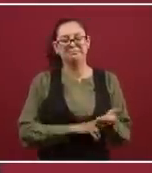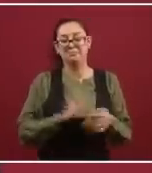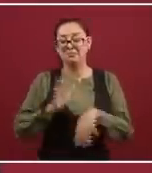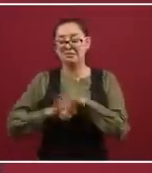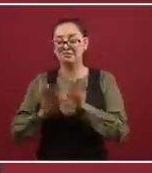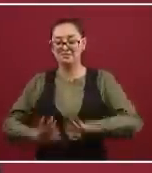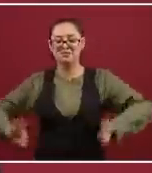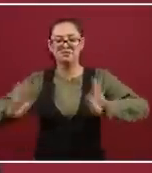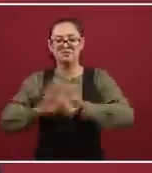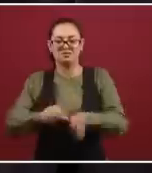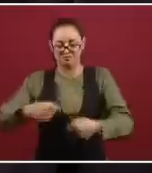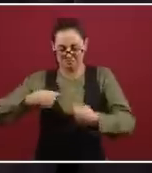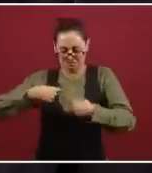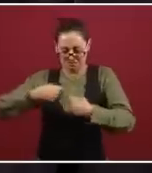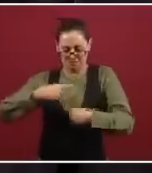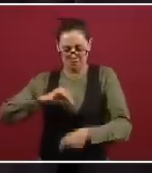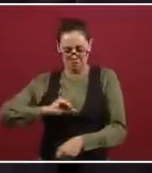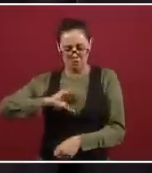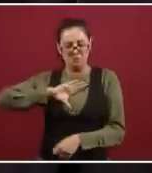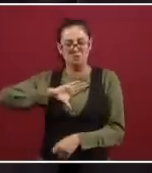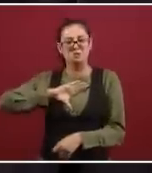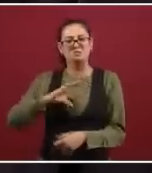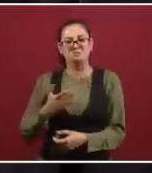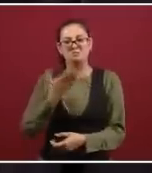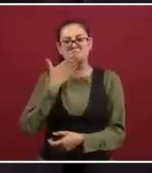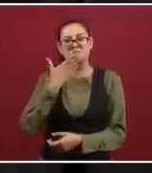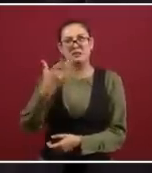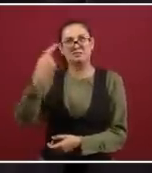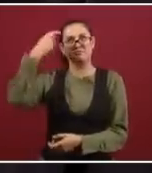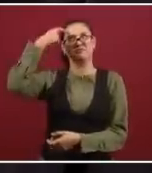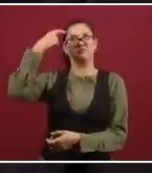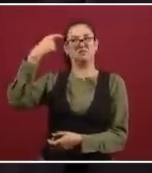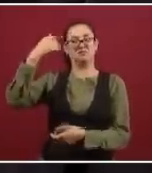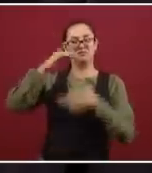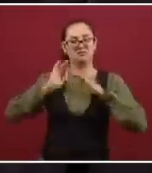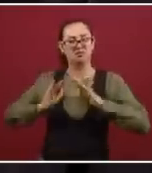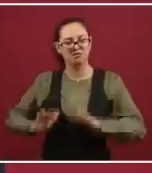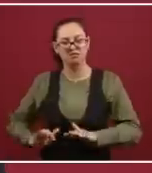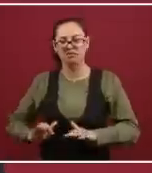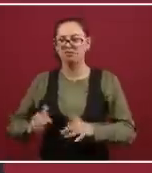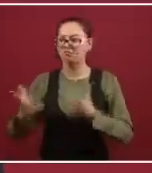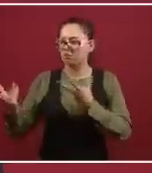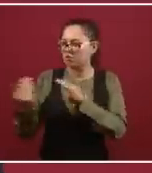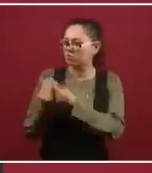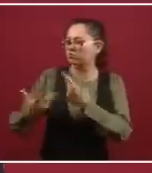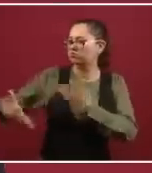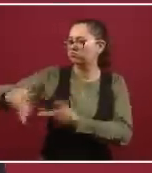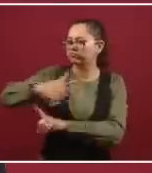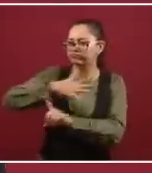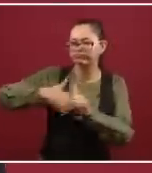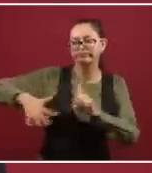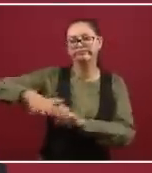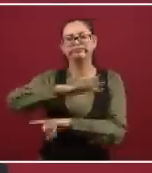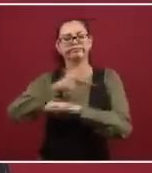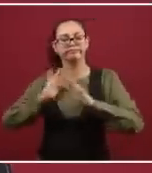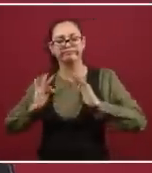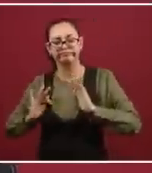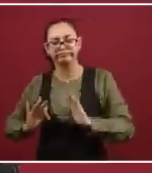mismo, estar bien con nuestra conciencia y estar bien con el prójimo. Y